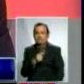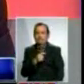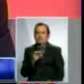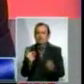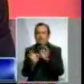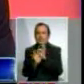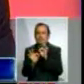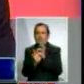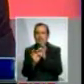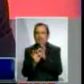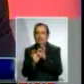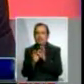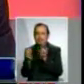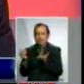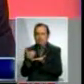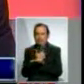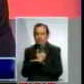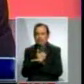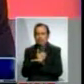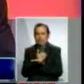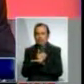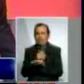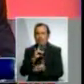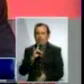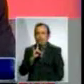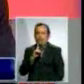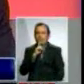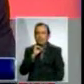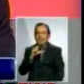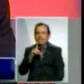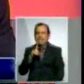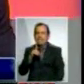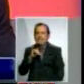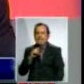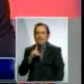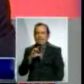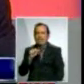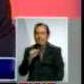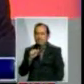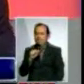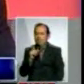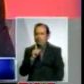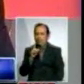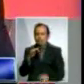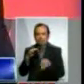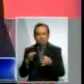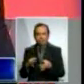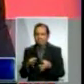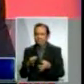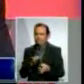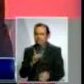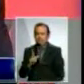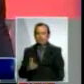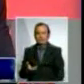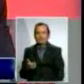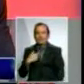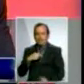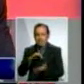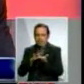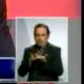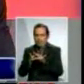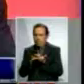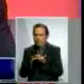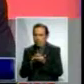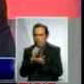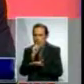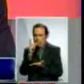las utilidades del sistema es inadecuada si uno calcula cuáles son